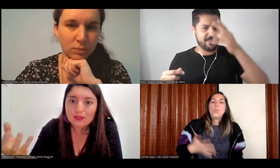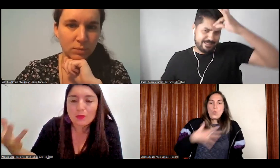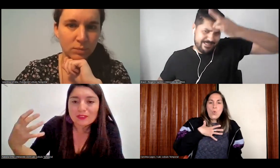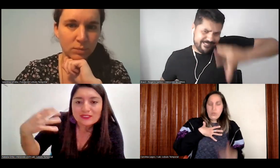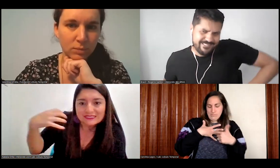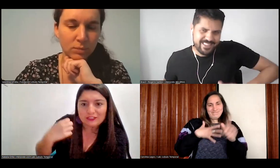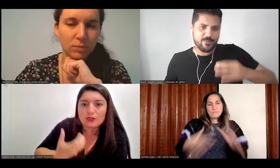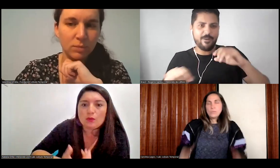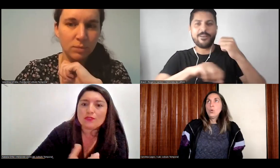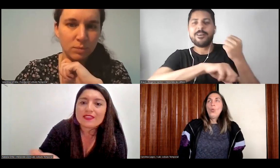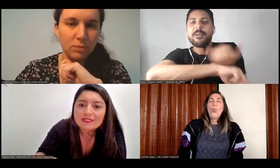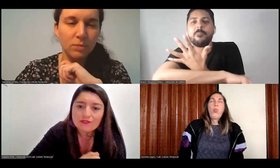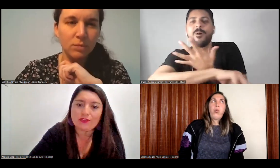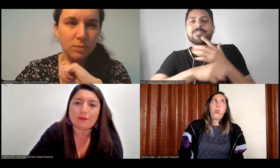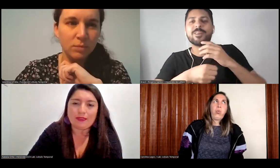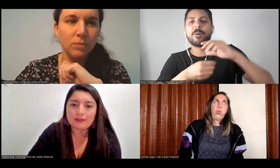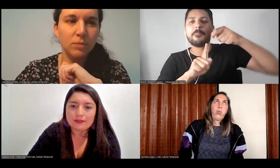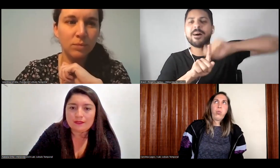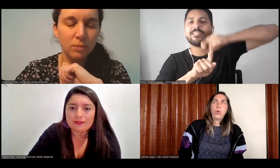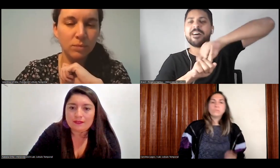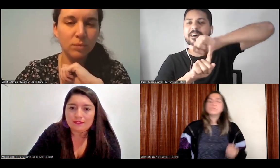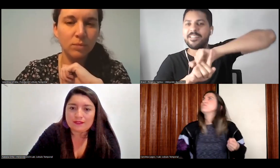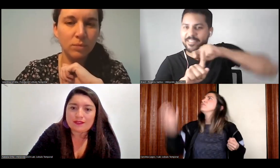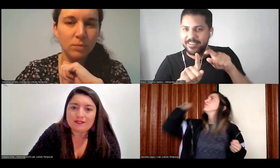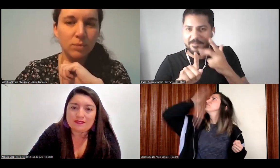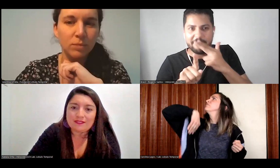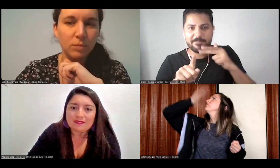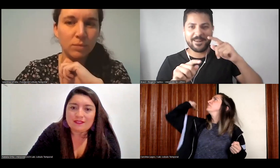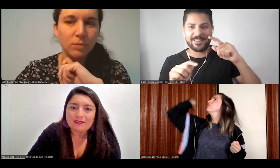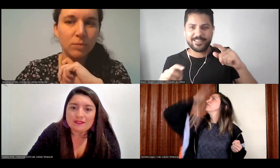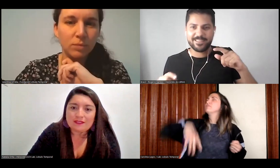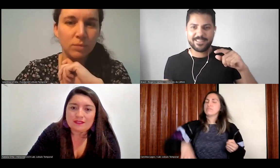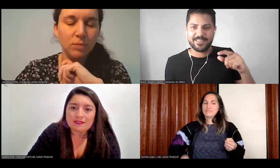mismo plátano cuando está siendo comido de esta forma. ¿Ya?